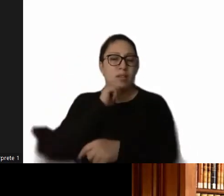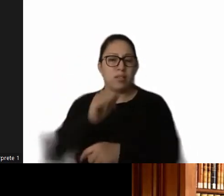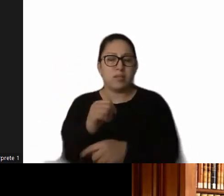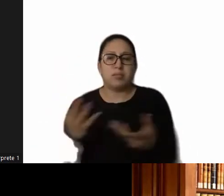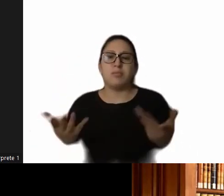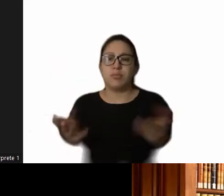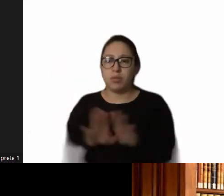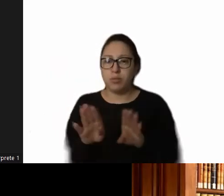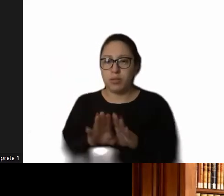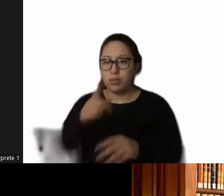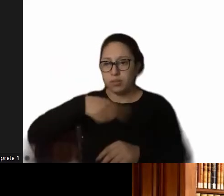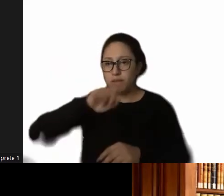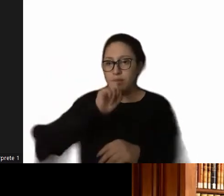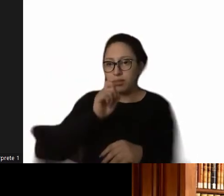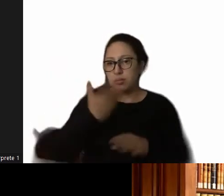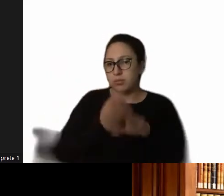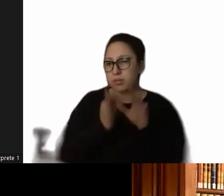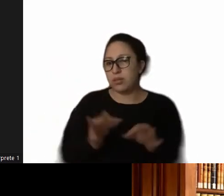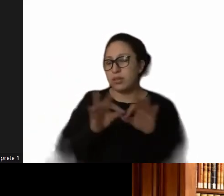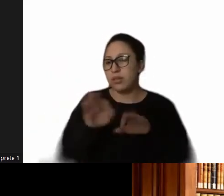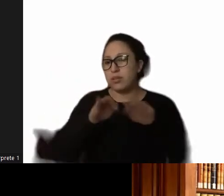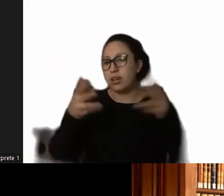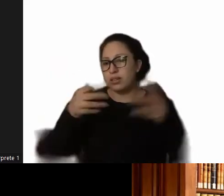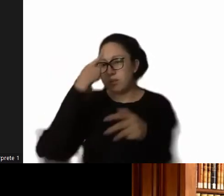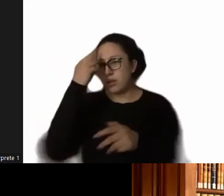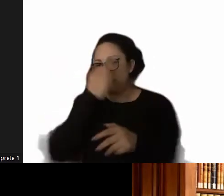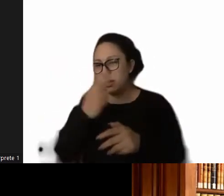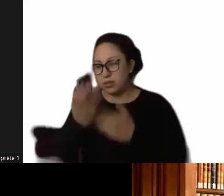pues creo que debería llevar todos los elementos. Muchísimas gracias.